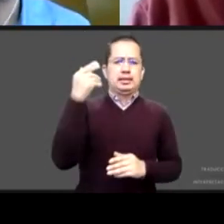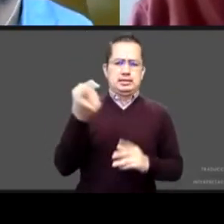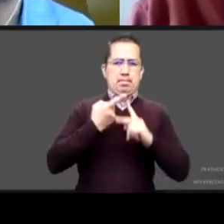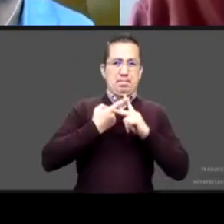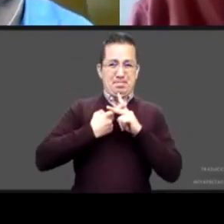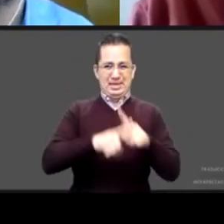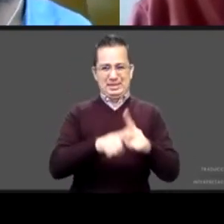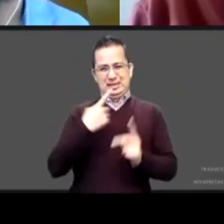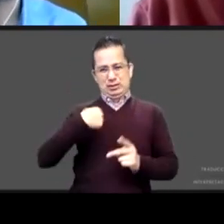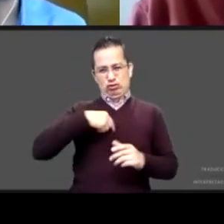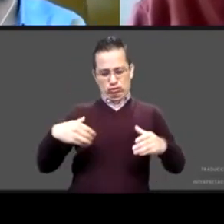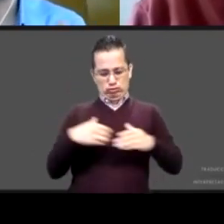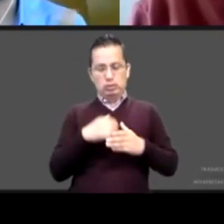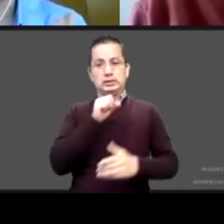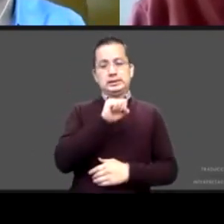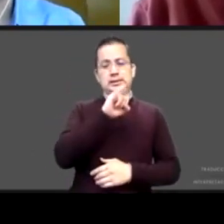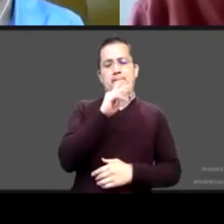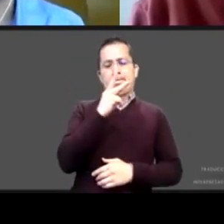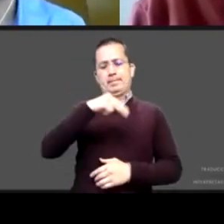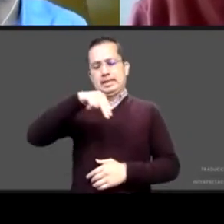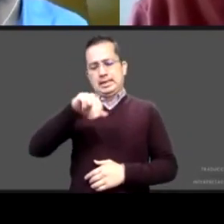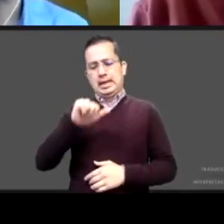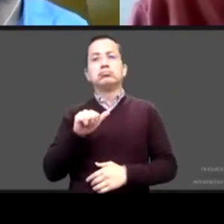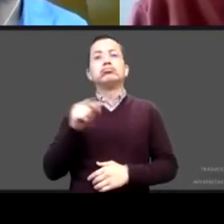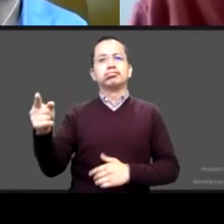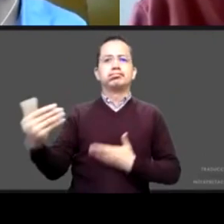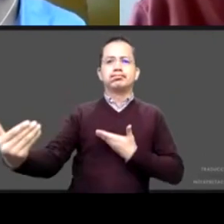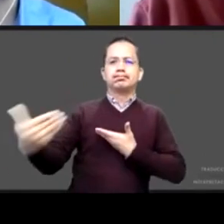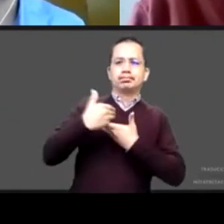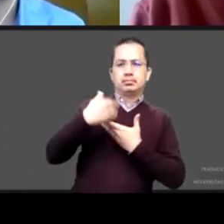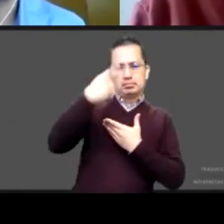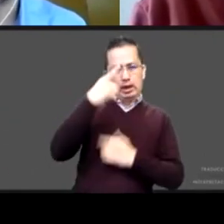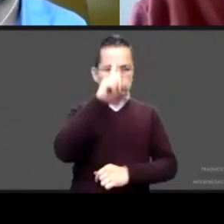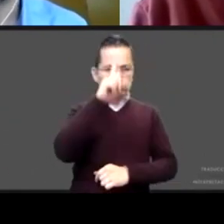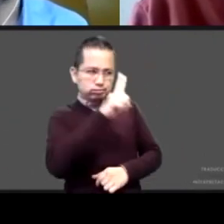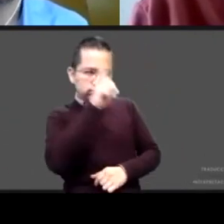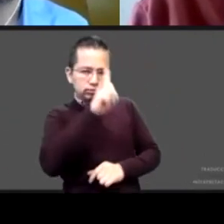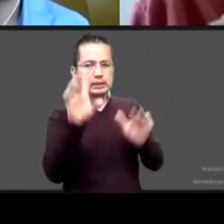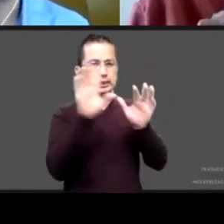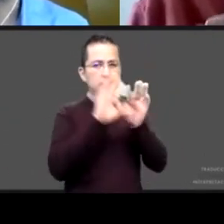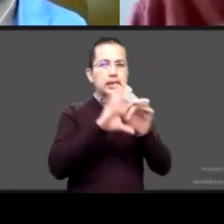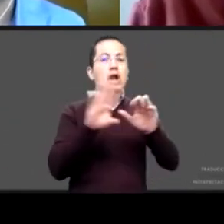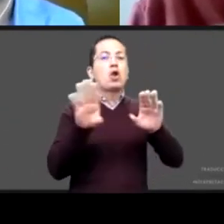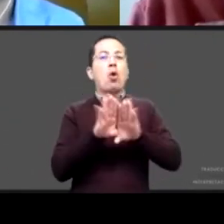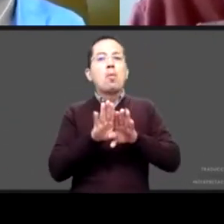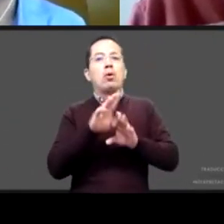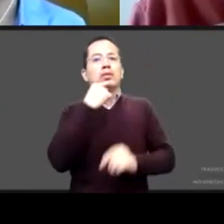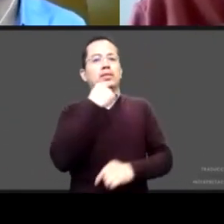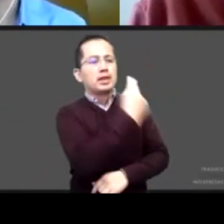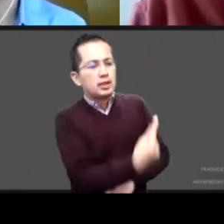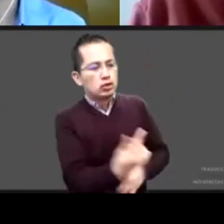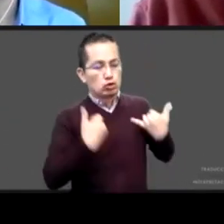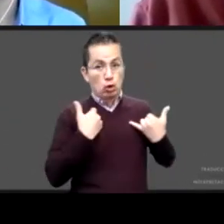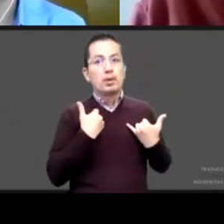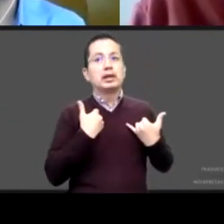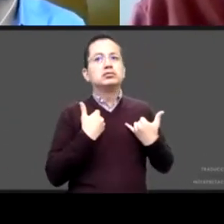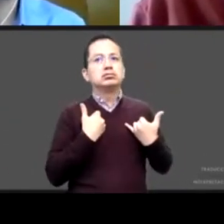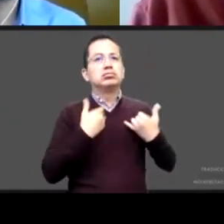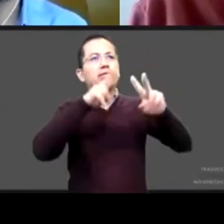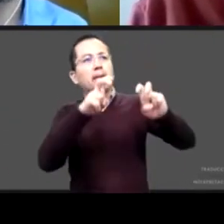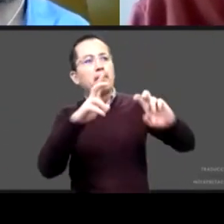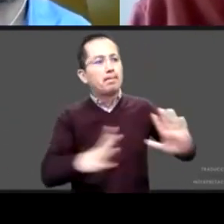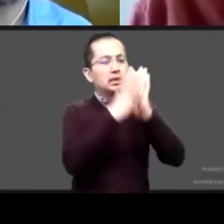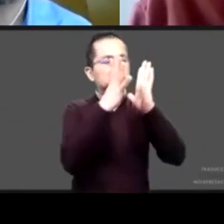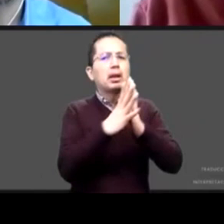gran asistencia técnica para orientarnos sobre el tema de participación, del cual a él y a su equipo estamos muy, muy agradecidos y por